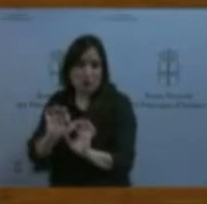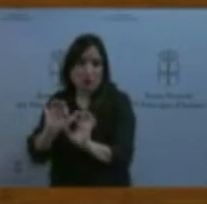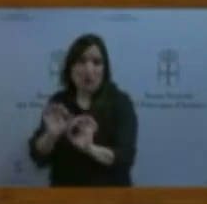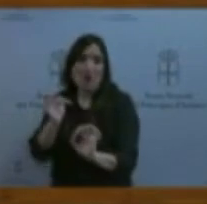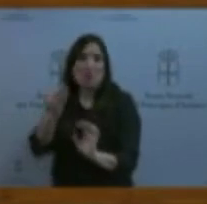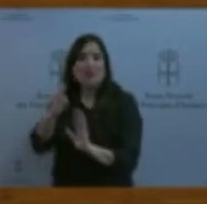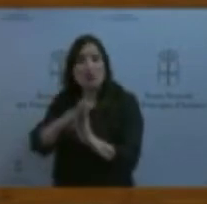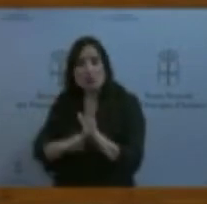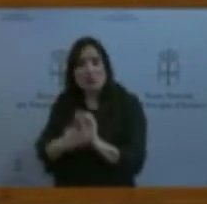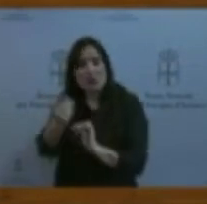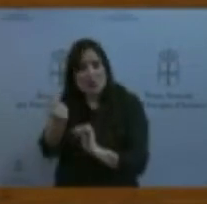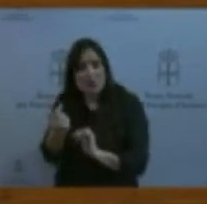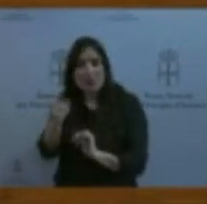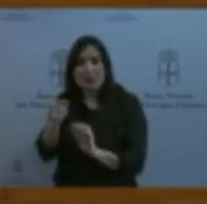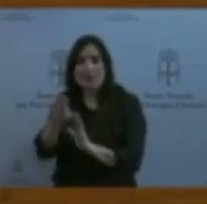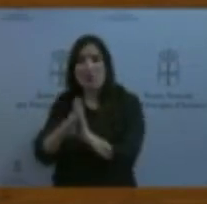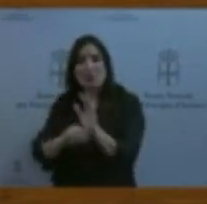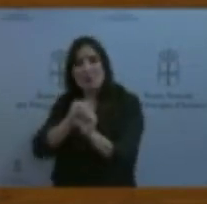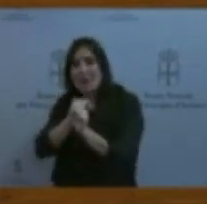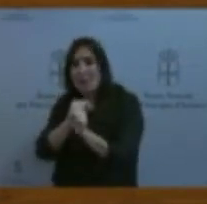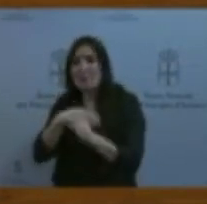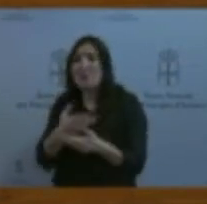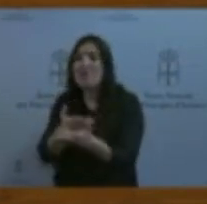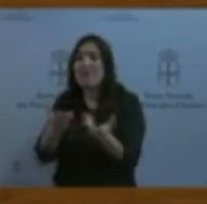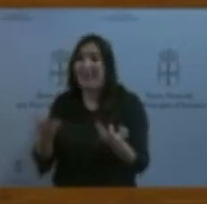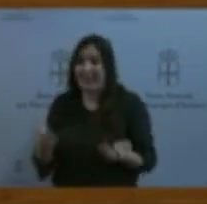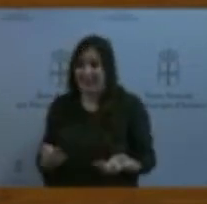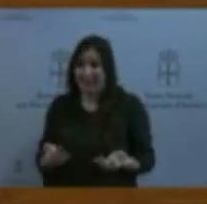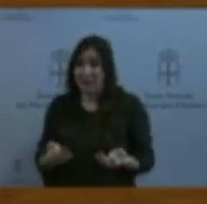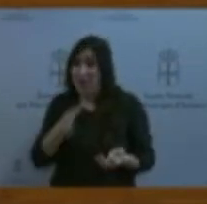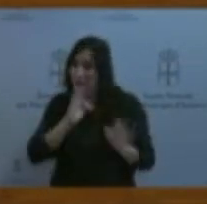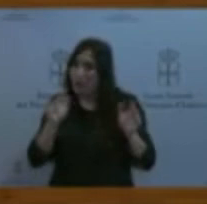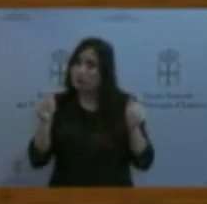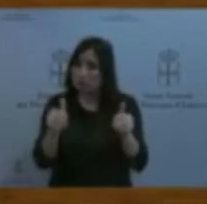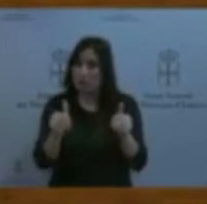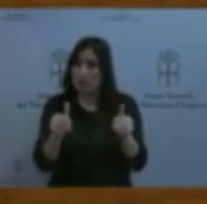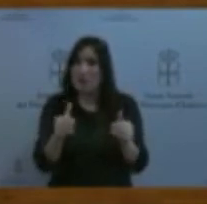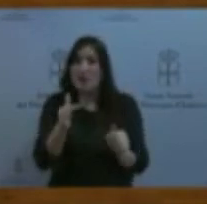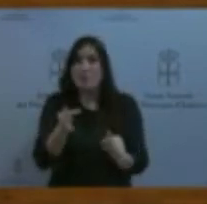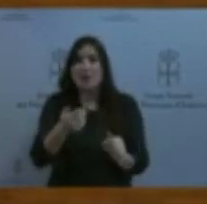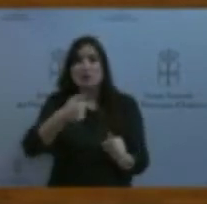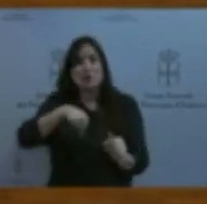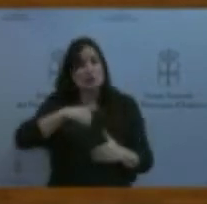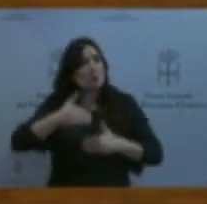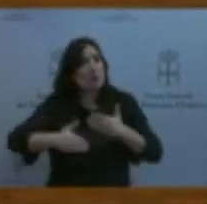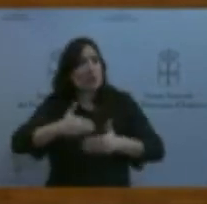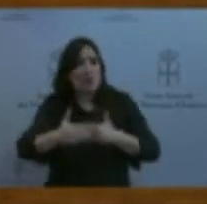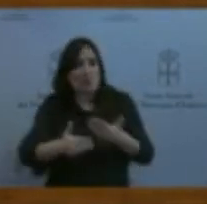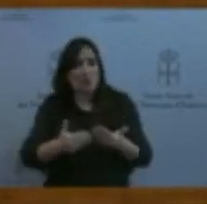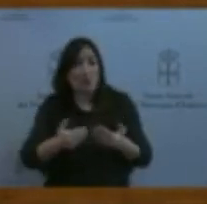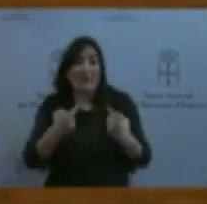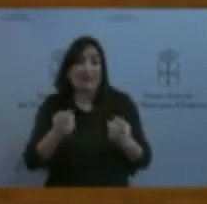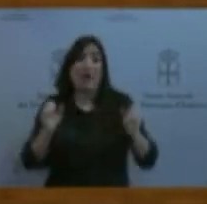pueden ofrecer. En eso estaremos y, una vez más, utilizaremos un procedimiento de consenso, de recabar la opinión de todos